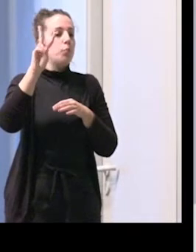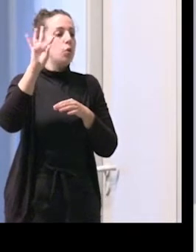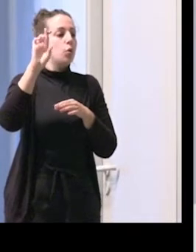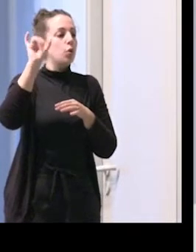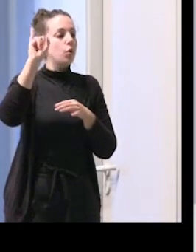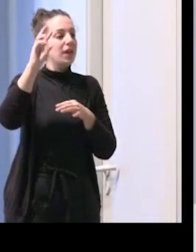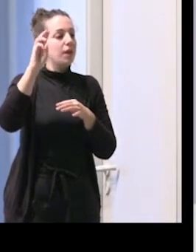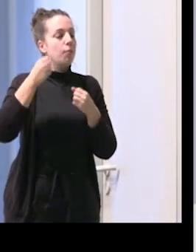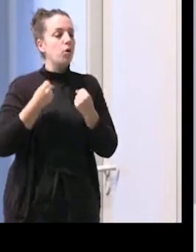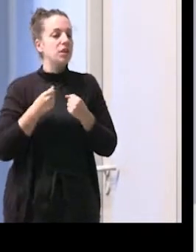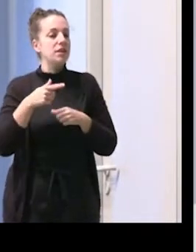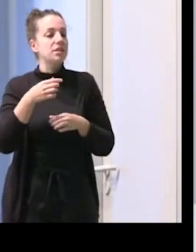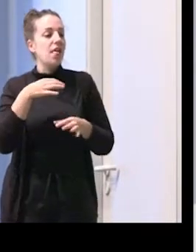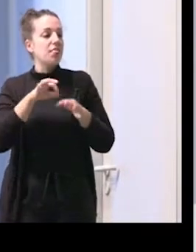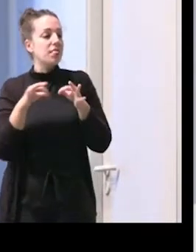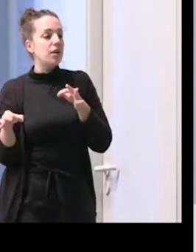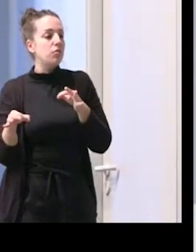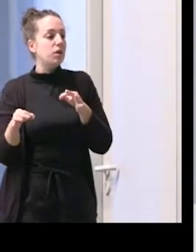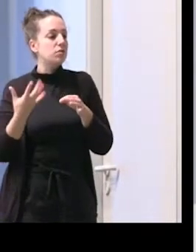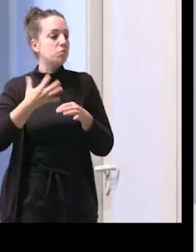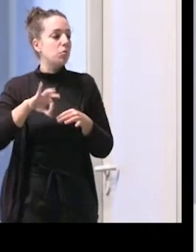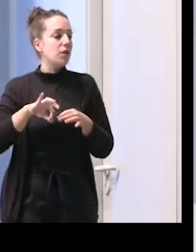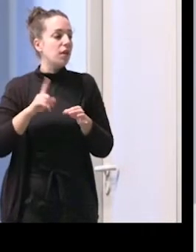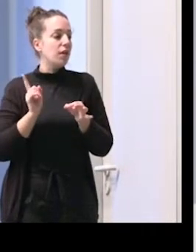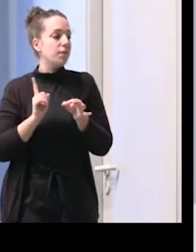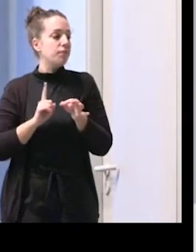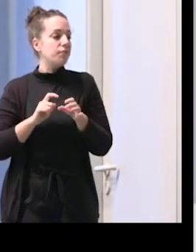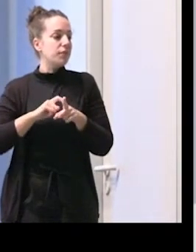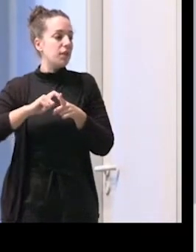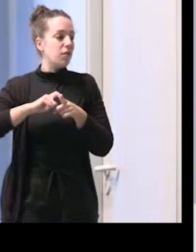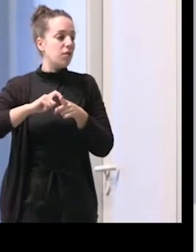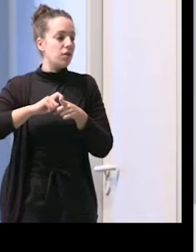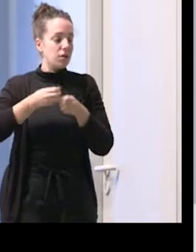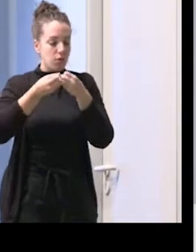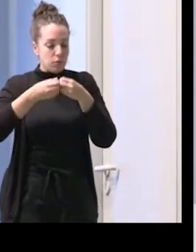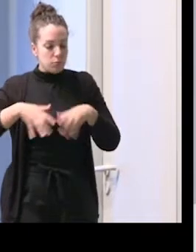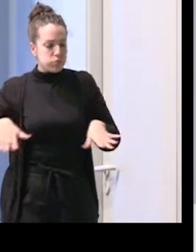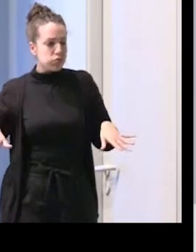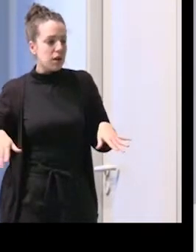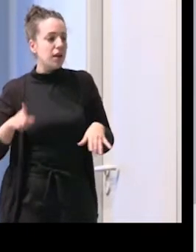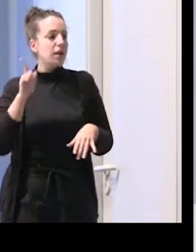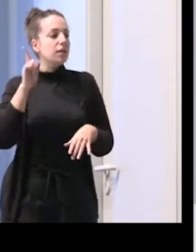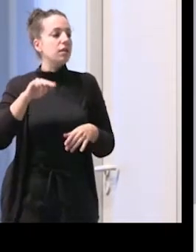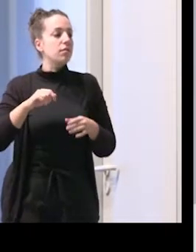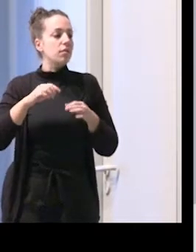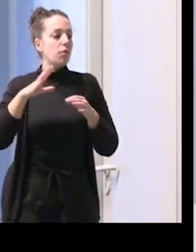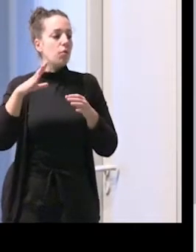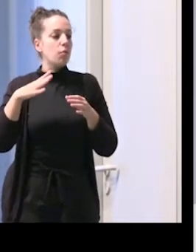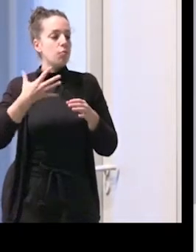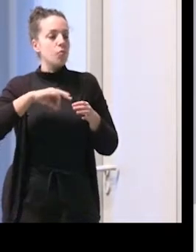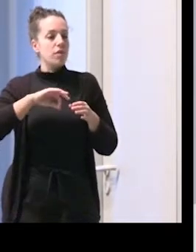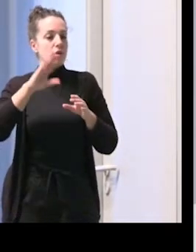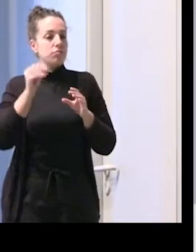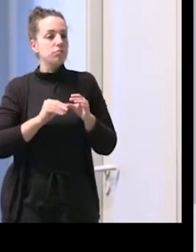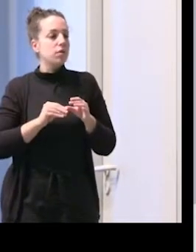pueden producir todos los tipos celulares del organismo de las distintas capas, de lo que se conoce como el ectodermo,